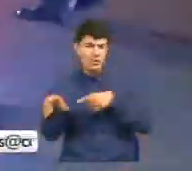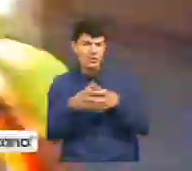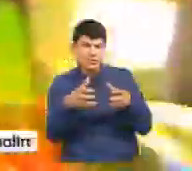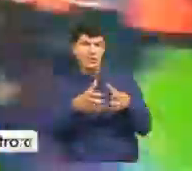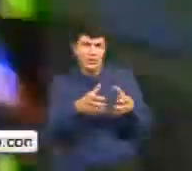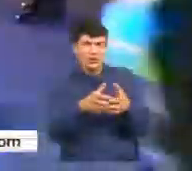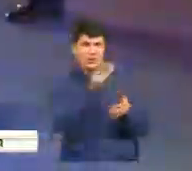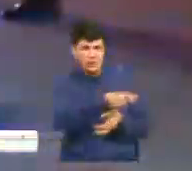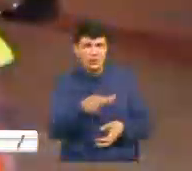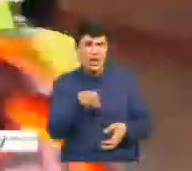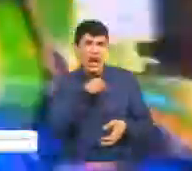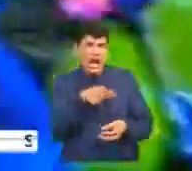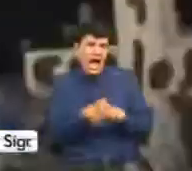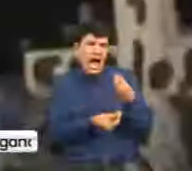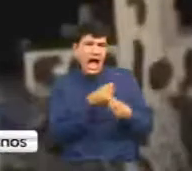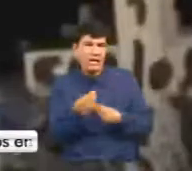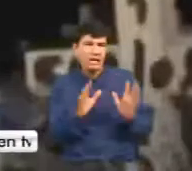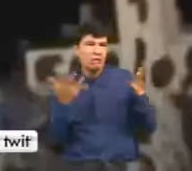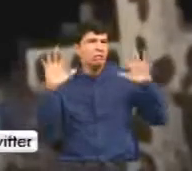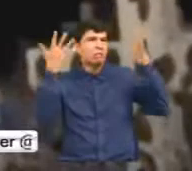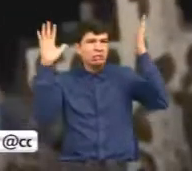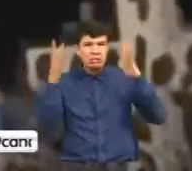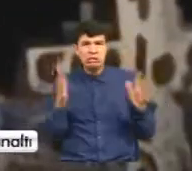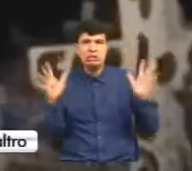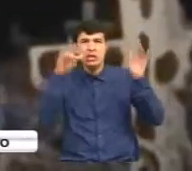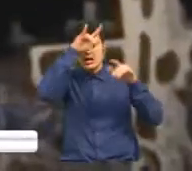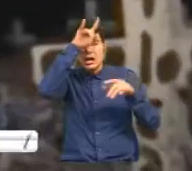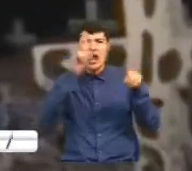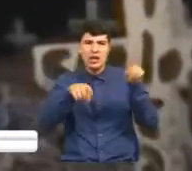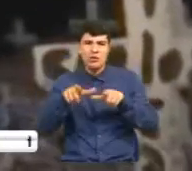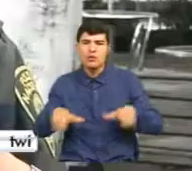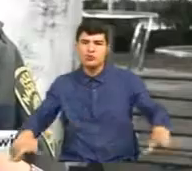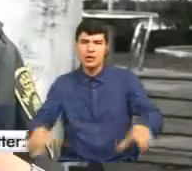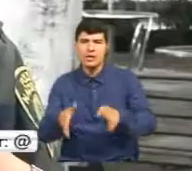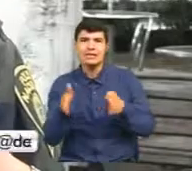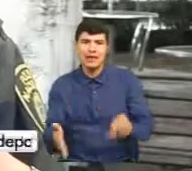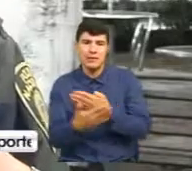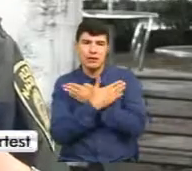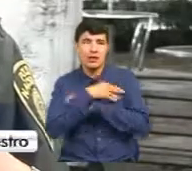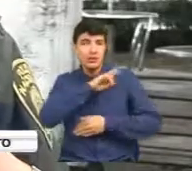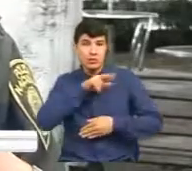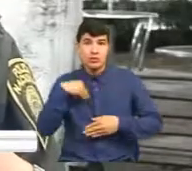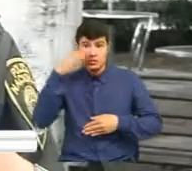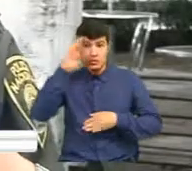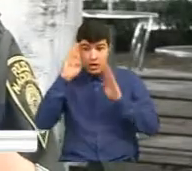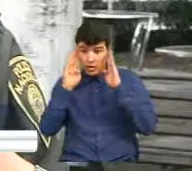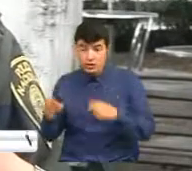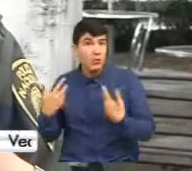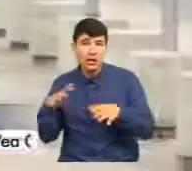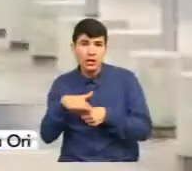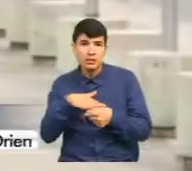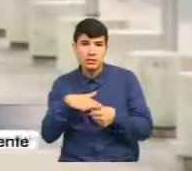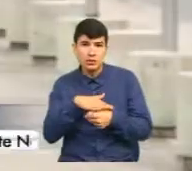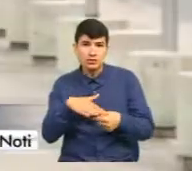año a hacer algunos rituales satánicos en algunos cementerios. También hay un dispositivo y estamos como a la alerta de cualquier situación que se pueda